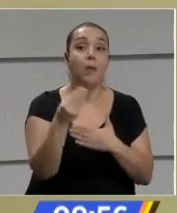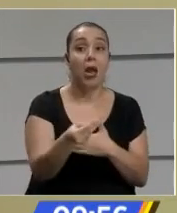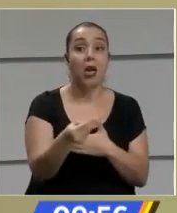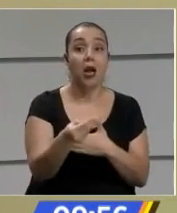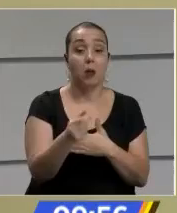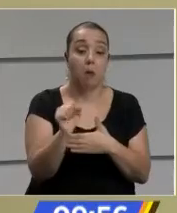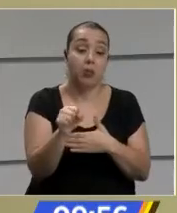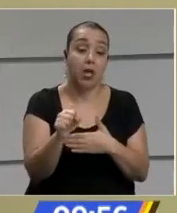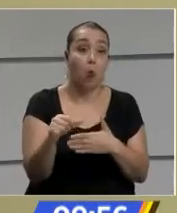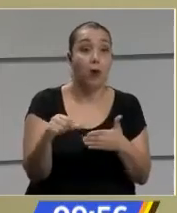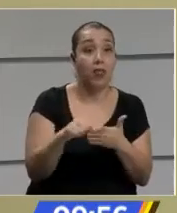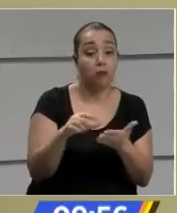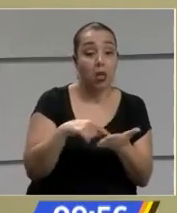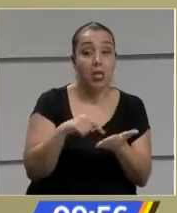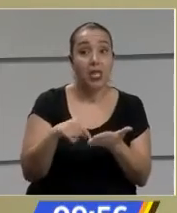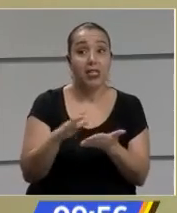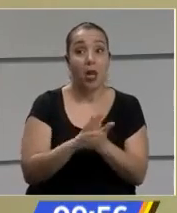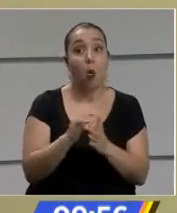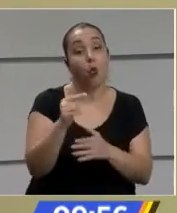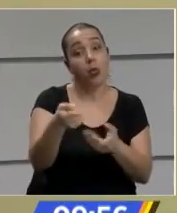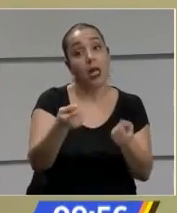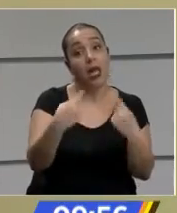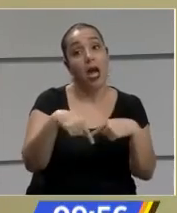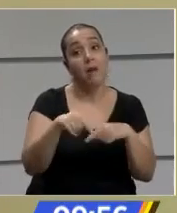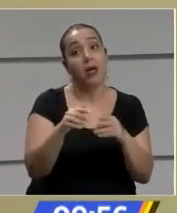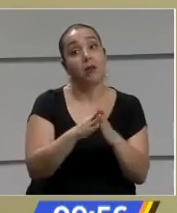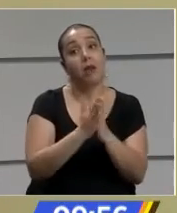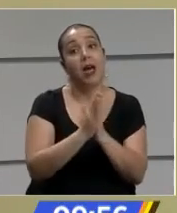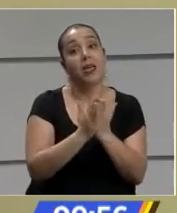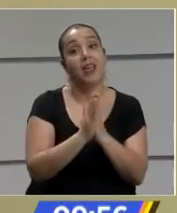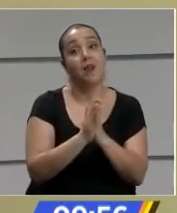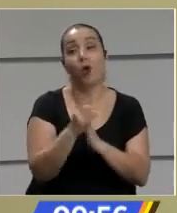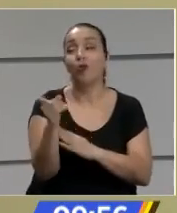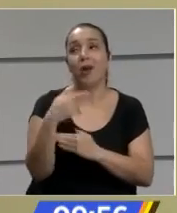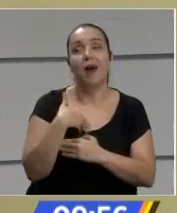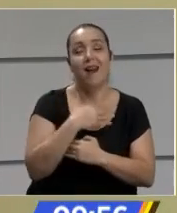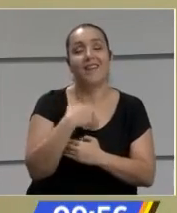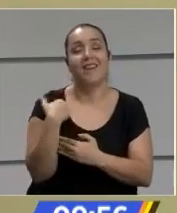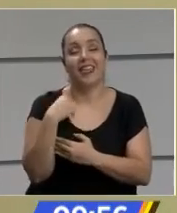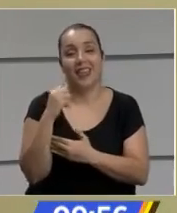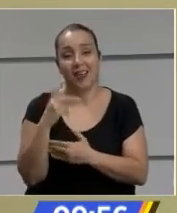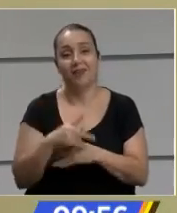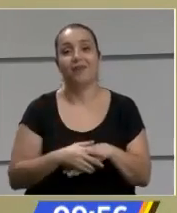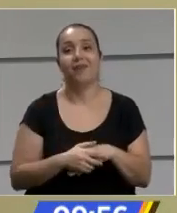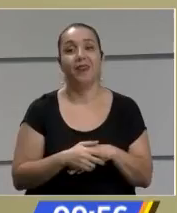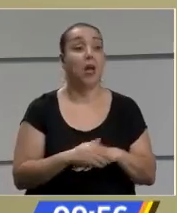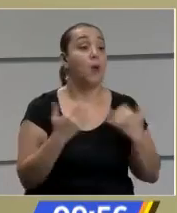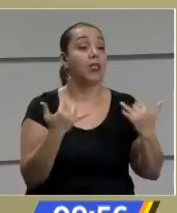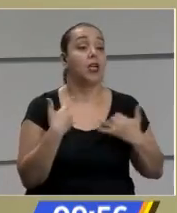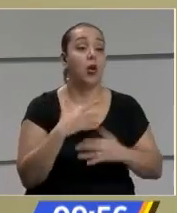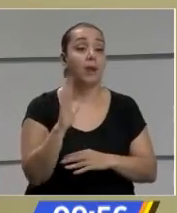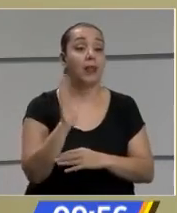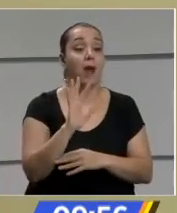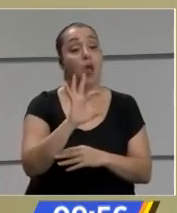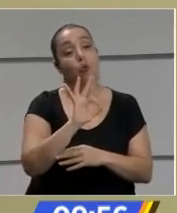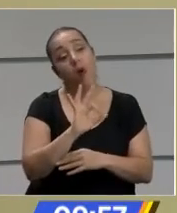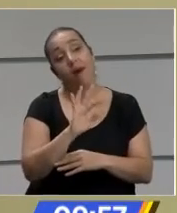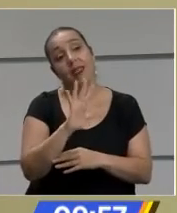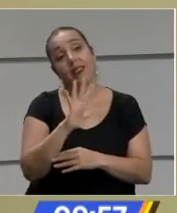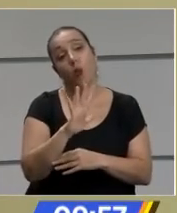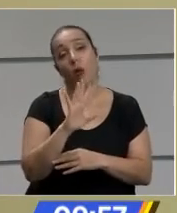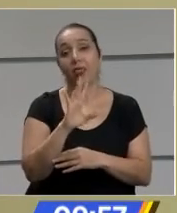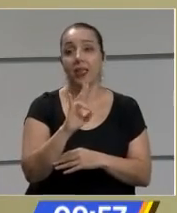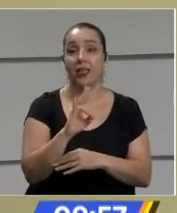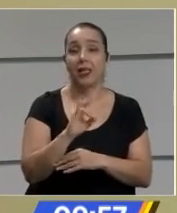de manera digital o que me lo hagan llegar aquí o a la casa. Te va a encantar. Sí, también. Como a todos. Nos tenemos que despedir. Son las 9:57